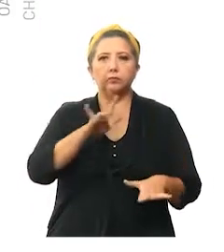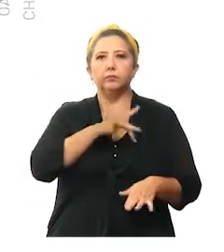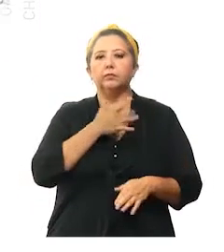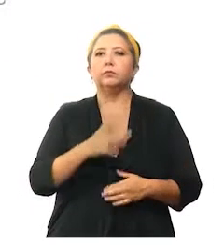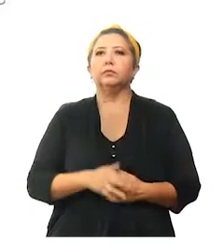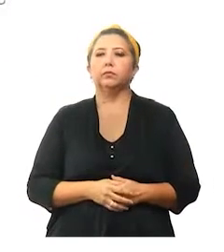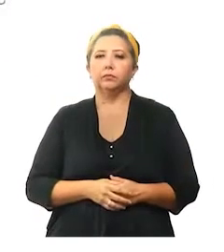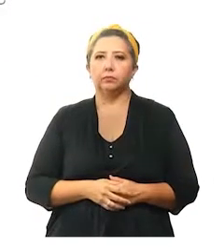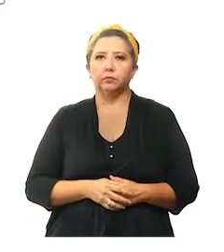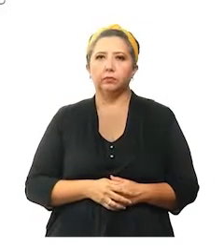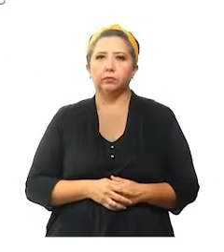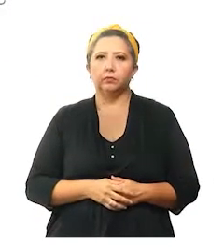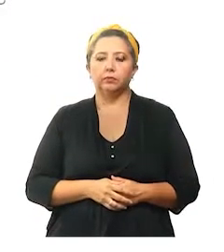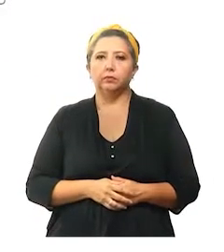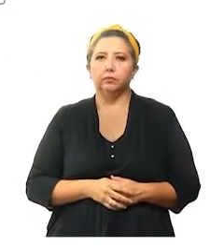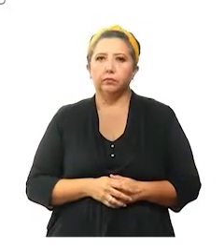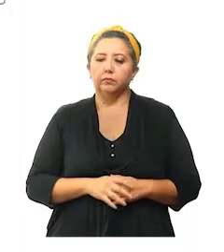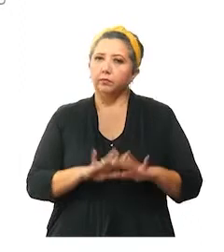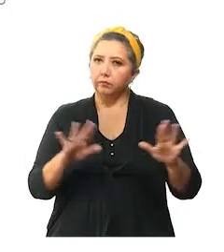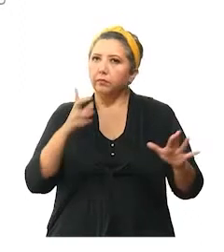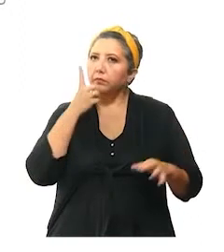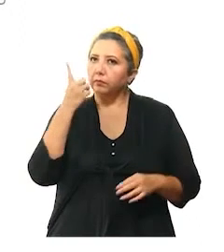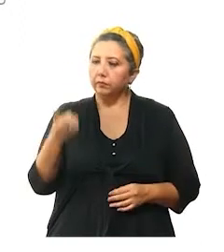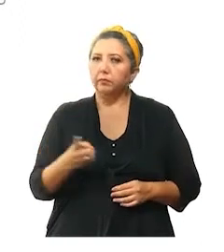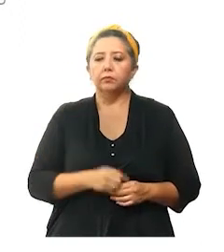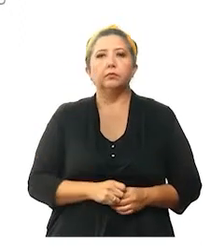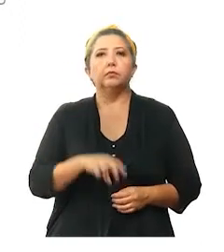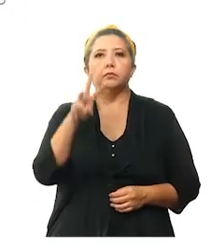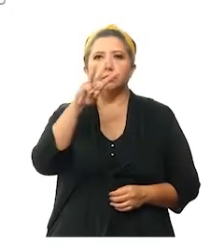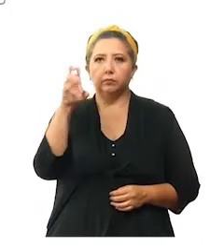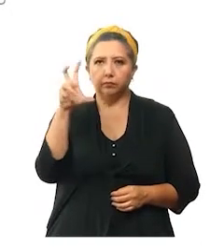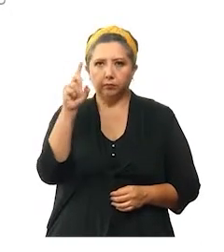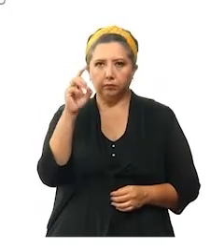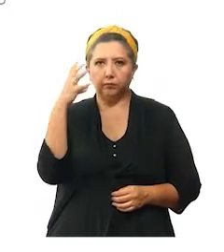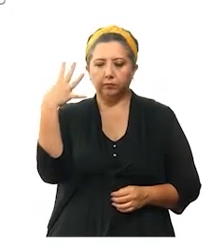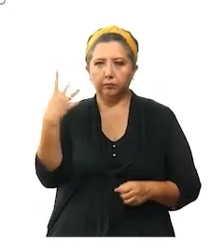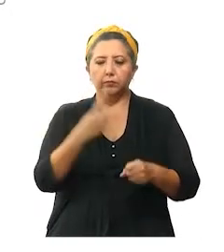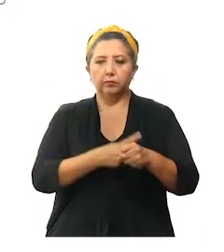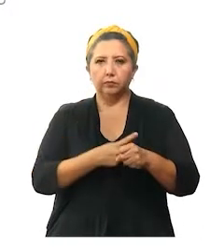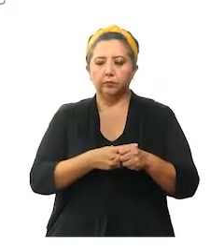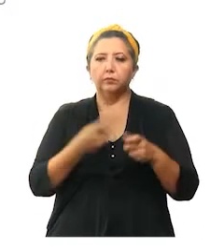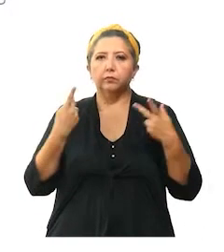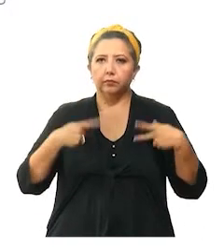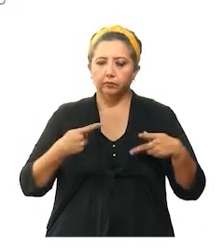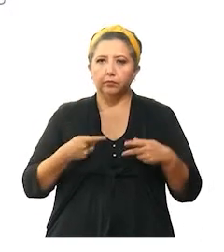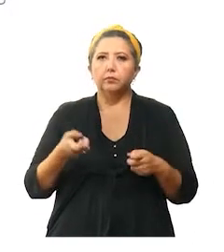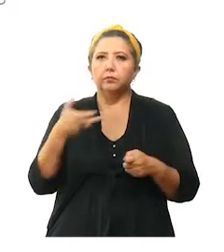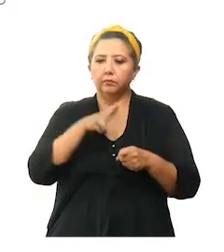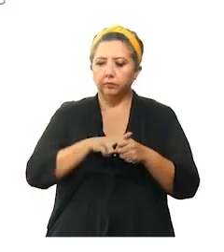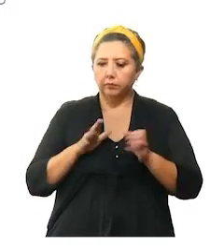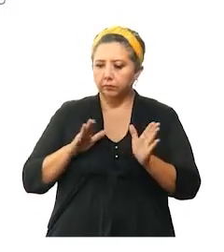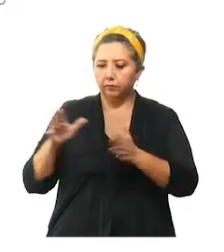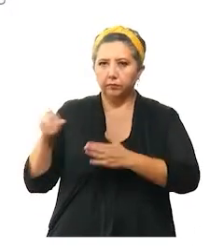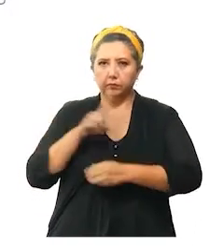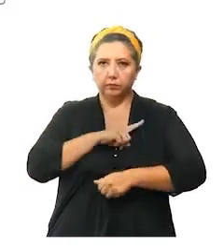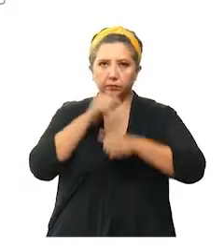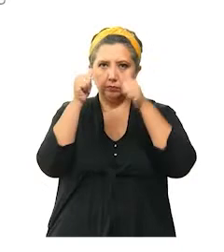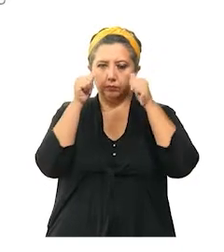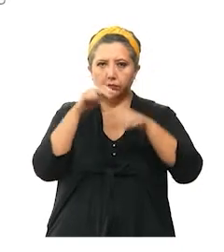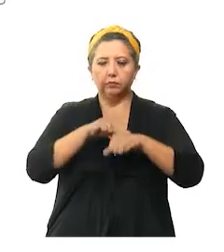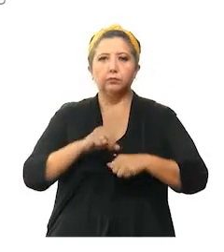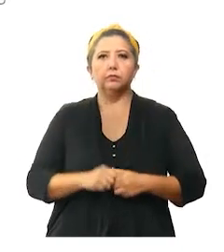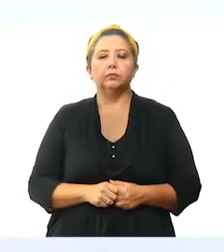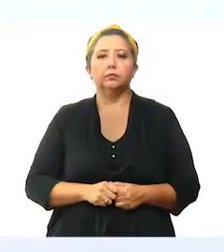Presentan síntomas leves. Como ya se mencionó, 334 de los casos positivos están en hospitales públicos y en